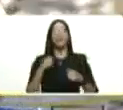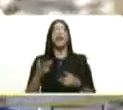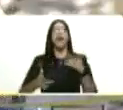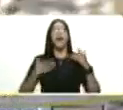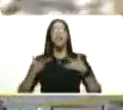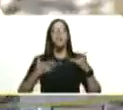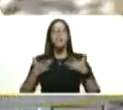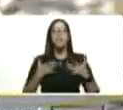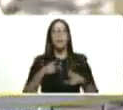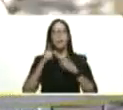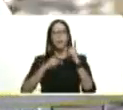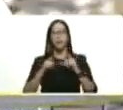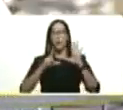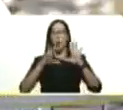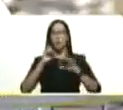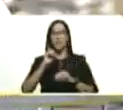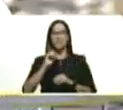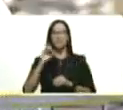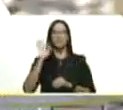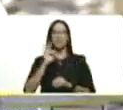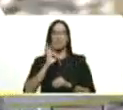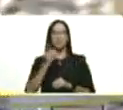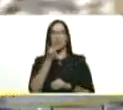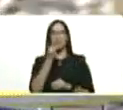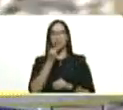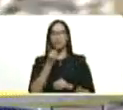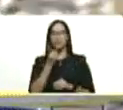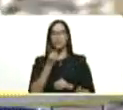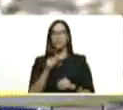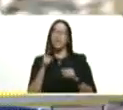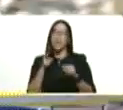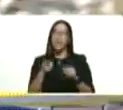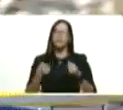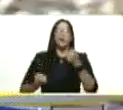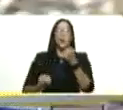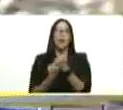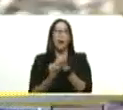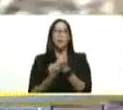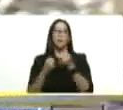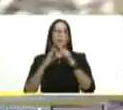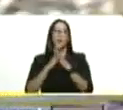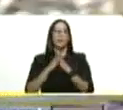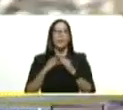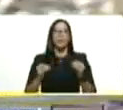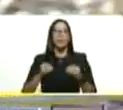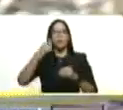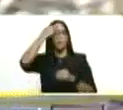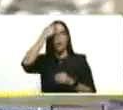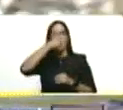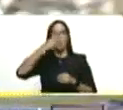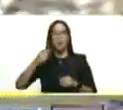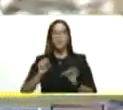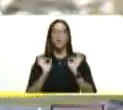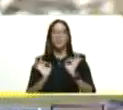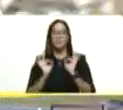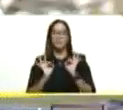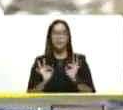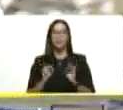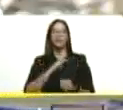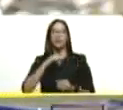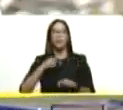de un 80% en alimentos. Eso ha sido, bueno, con el apoyo de todo el pueblo, especialmente nuestros